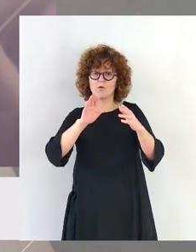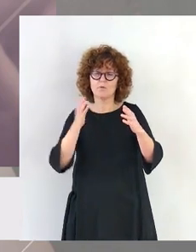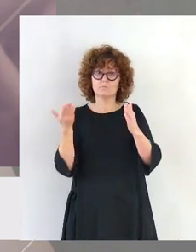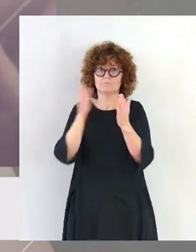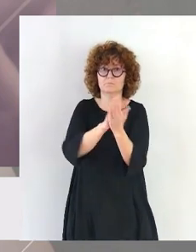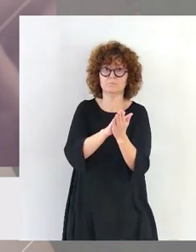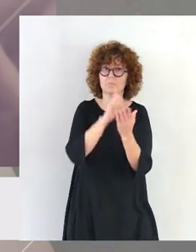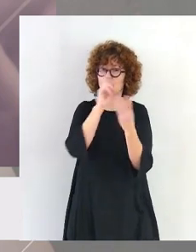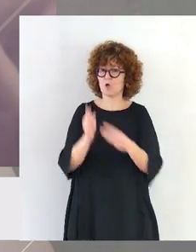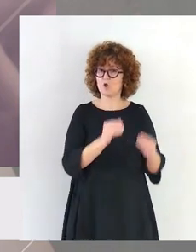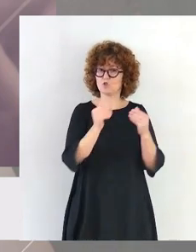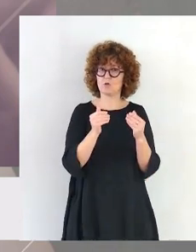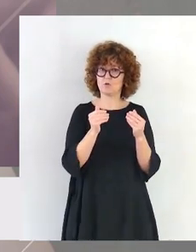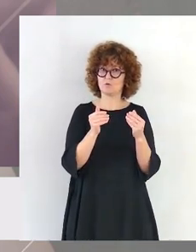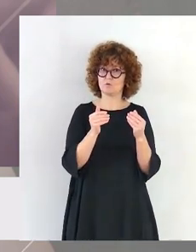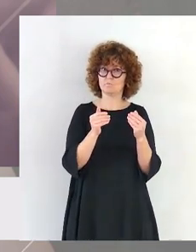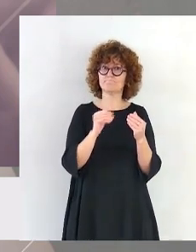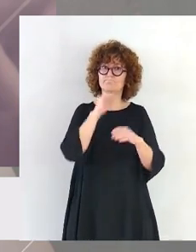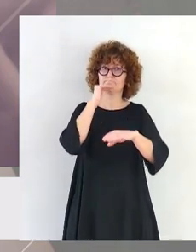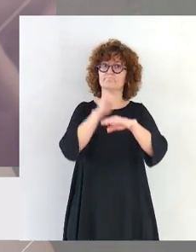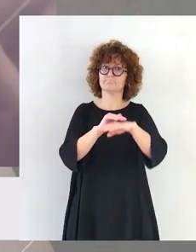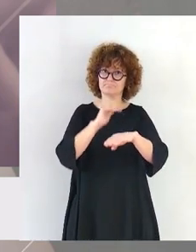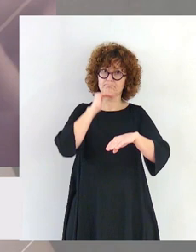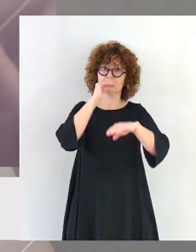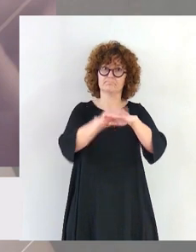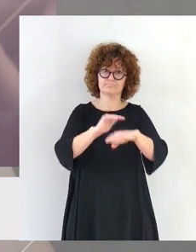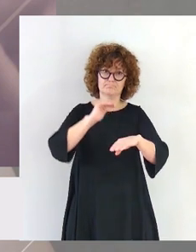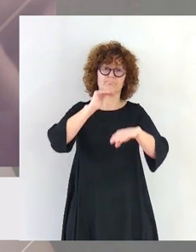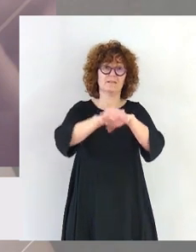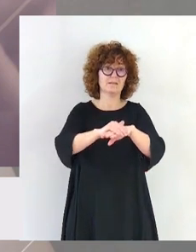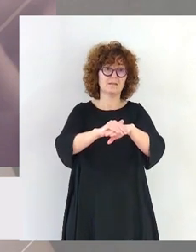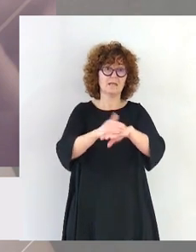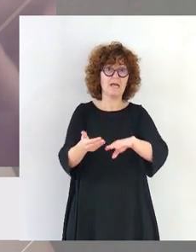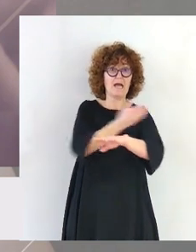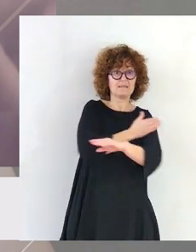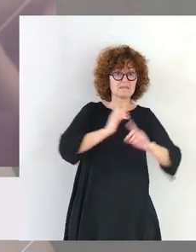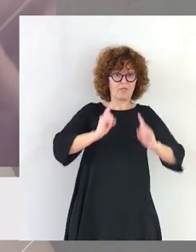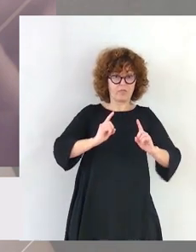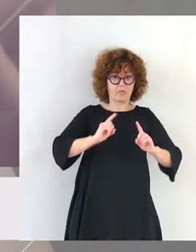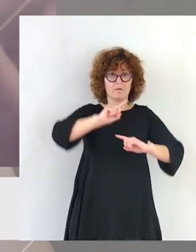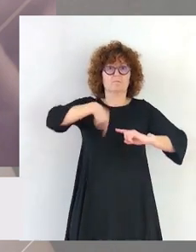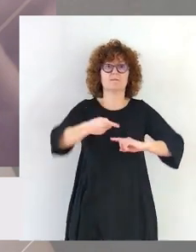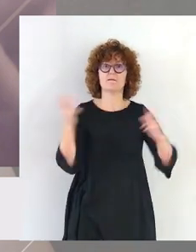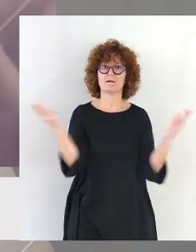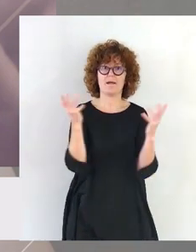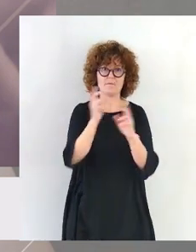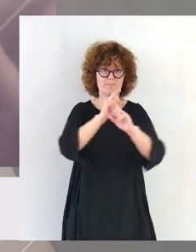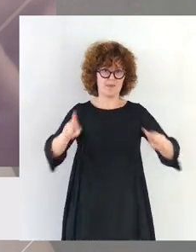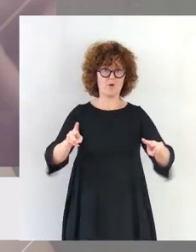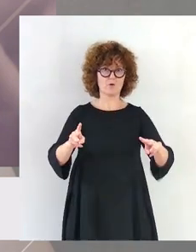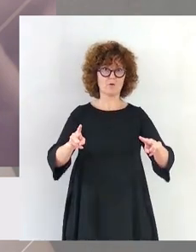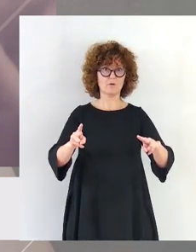haciendo se van cumpliendo antes de lo previsto y con mayor gravedad de lo que estaba de lo que estaba planteado pero es verdad